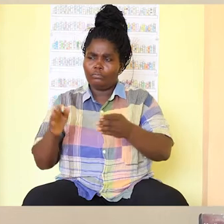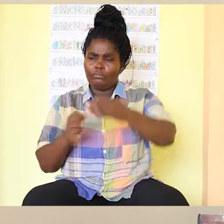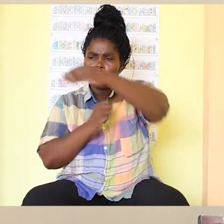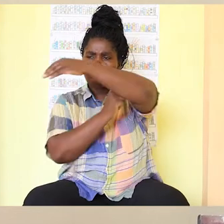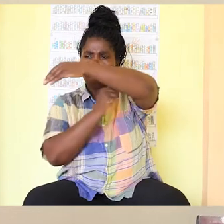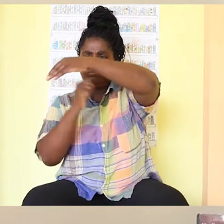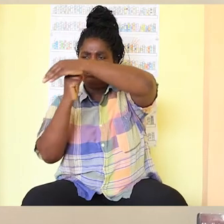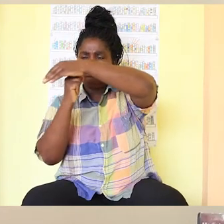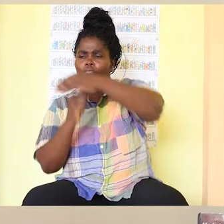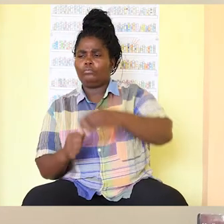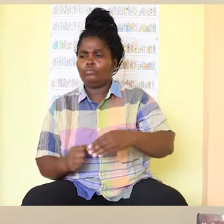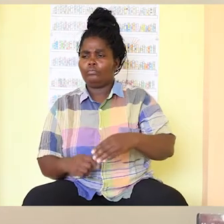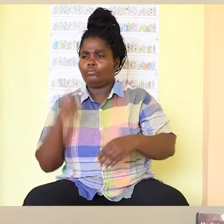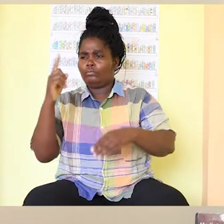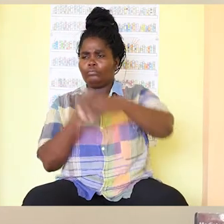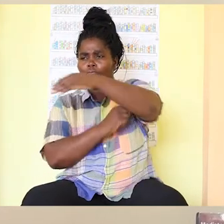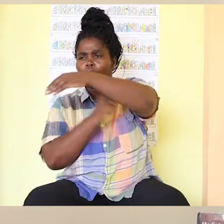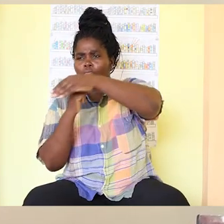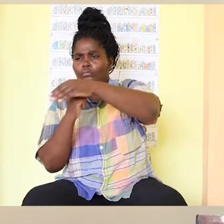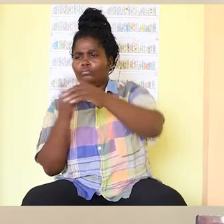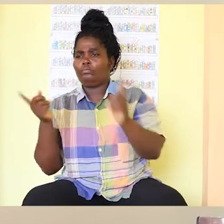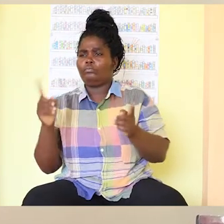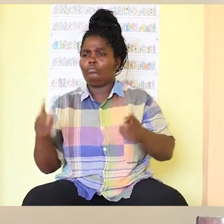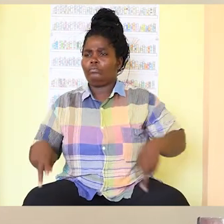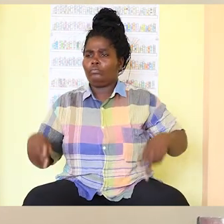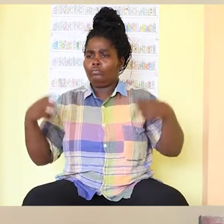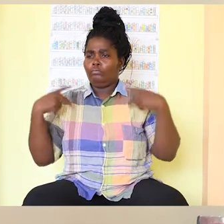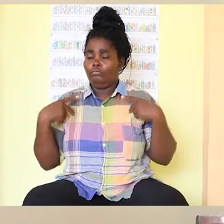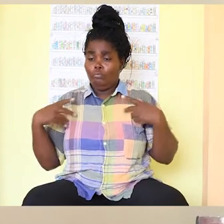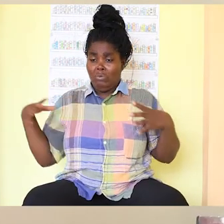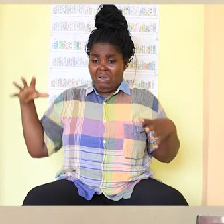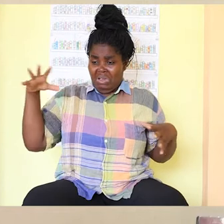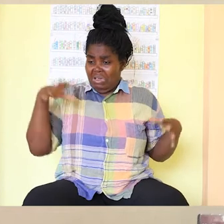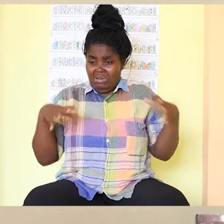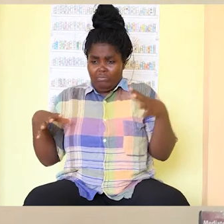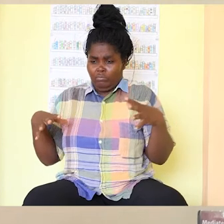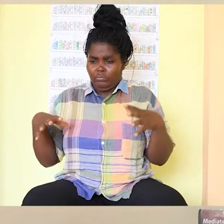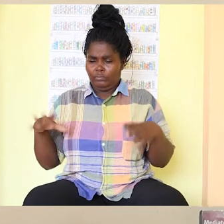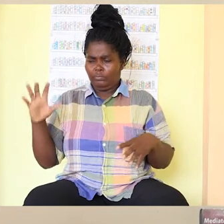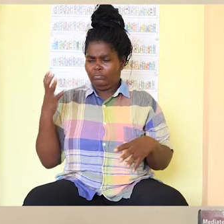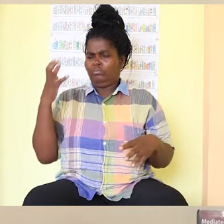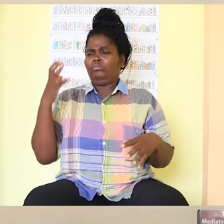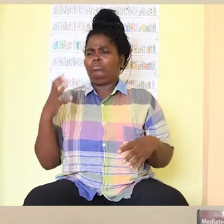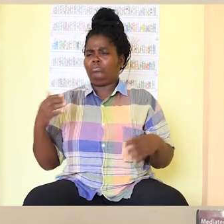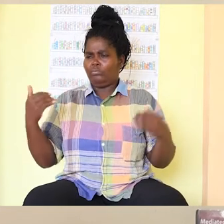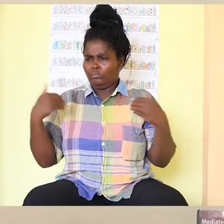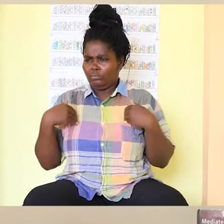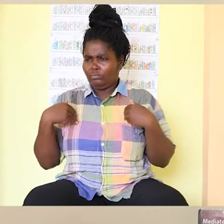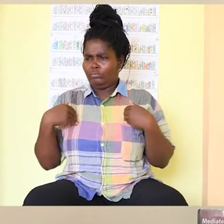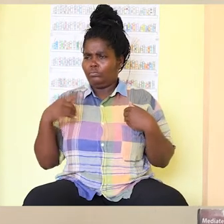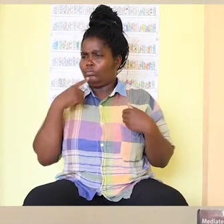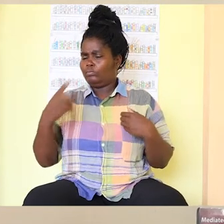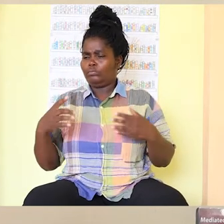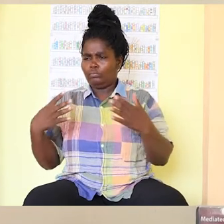puente. Un puente que el cual vivía un ogro terrible. Tenía los pies